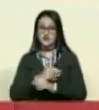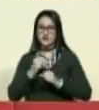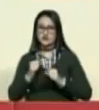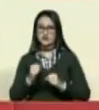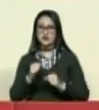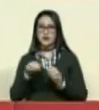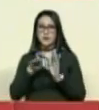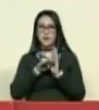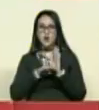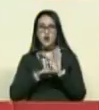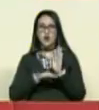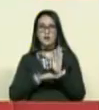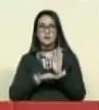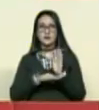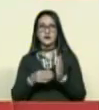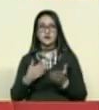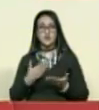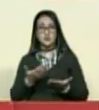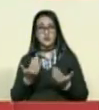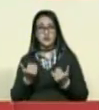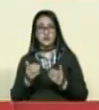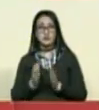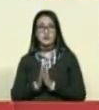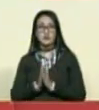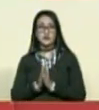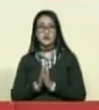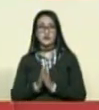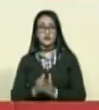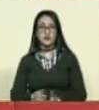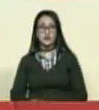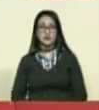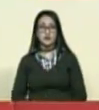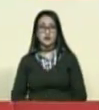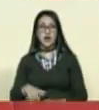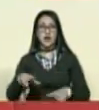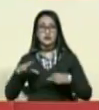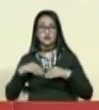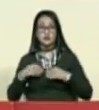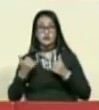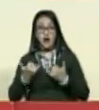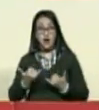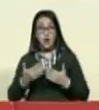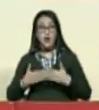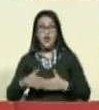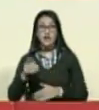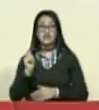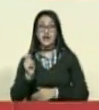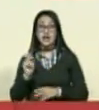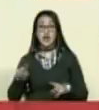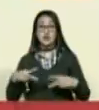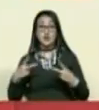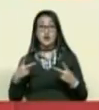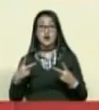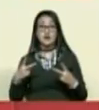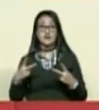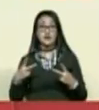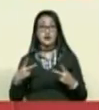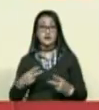programa. Ernesto, le he pedido entonces que asuma a partir de hoy una tarea nueva. Creo